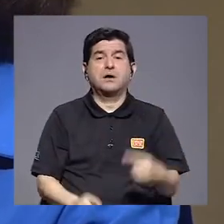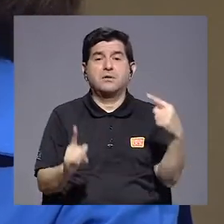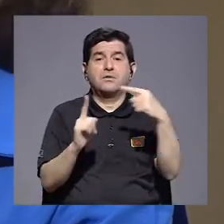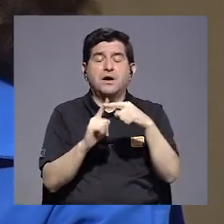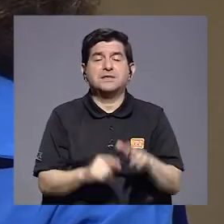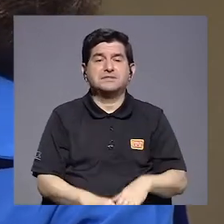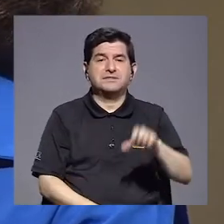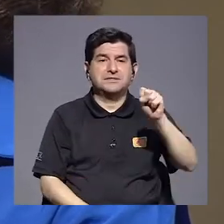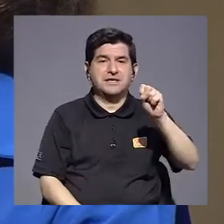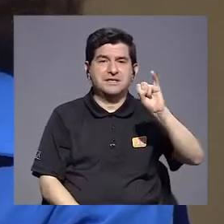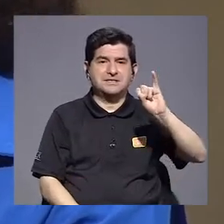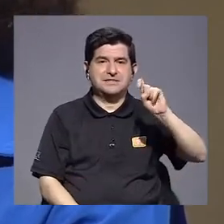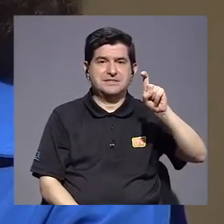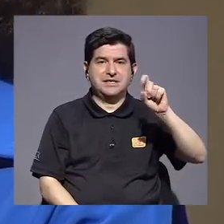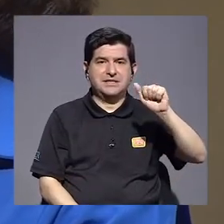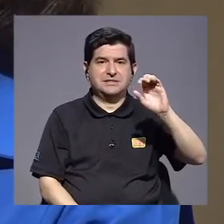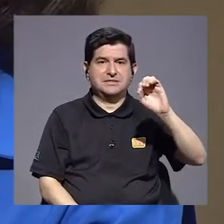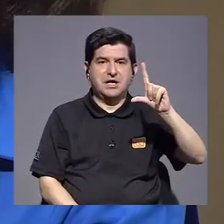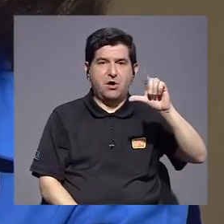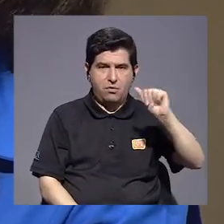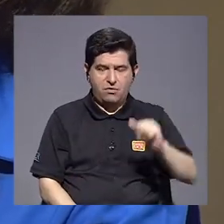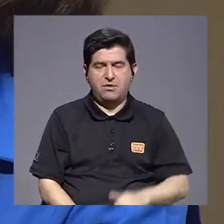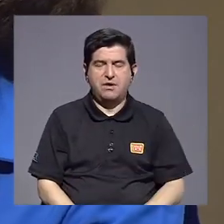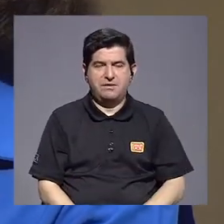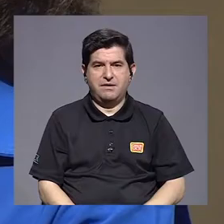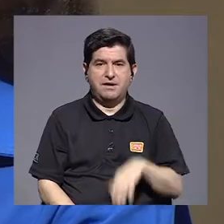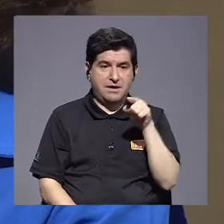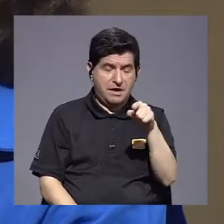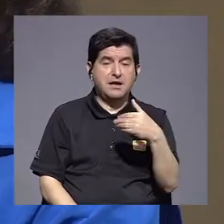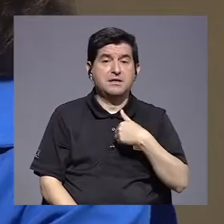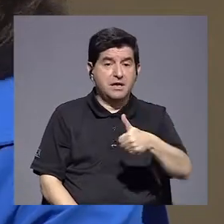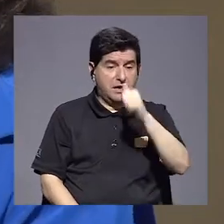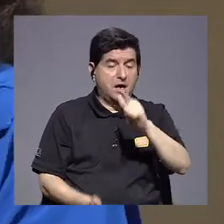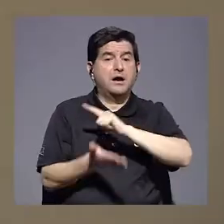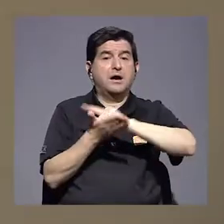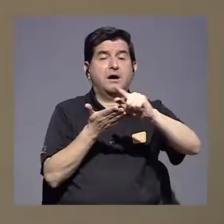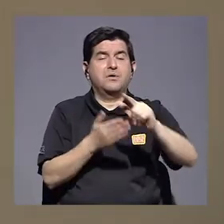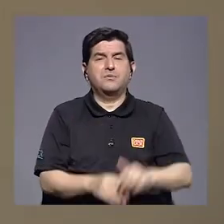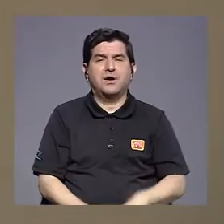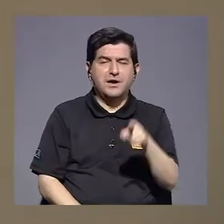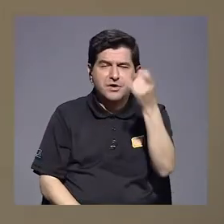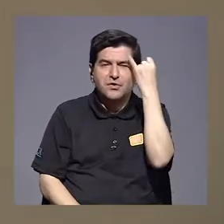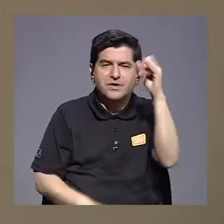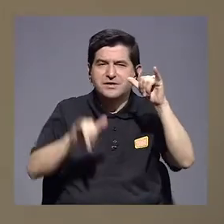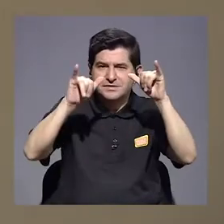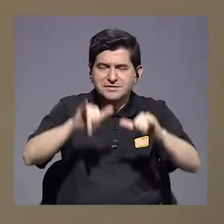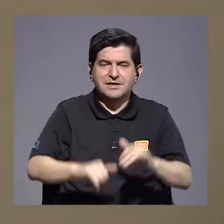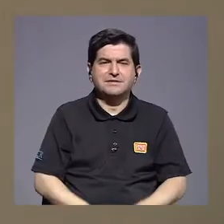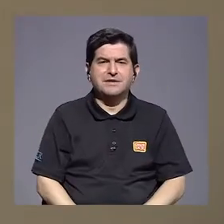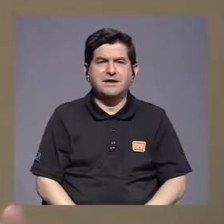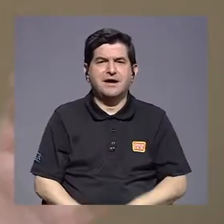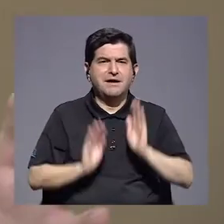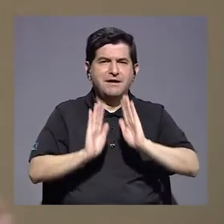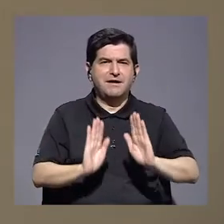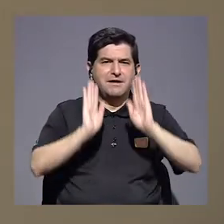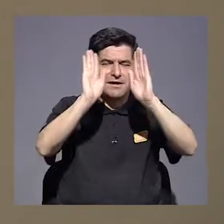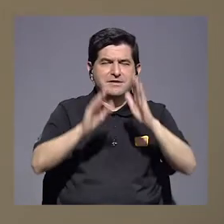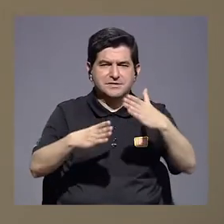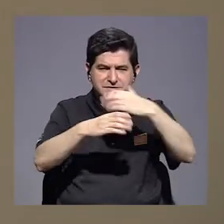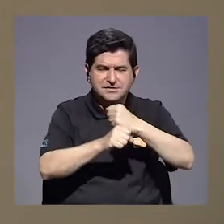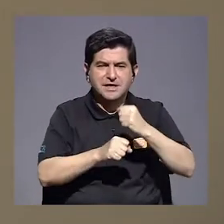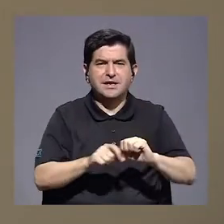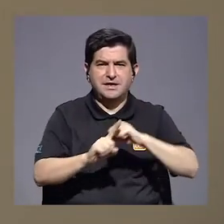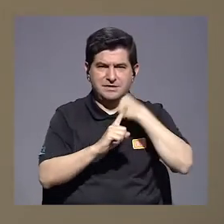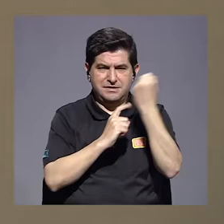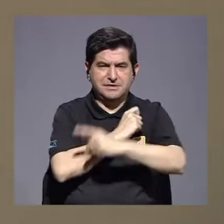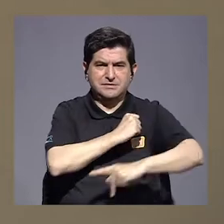hasta Sixaola, desde Sandbox hasta Sixaola, con agua potable. Me quiero quedar con eso. Un excelente resumen de la panorámica del